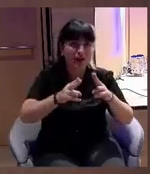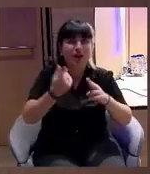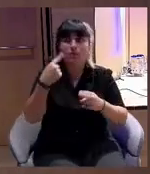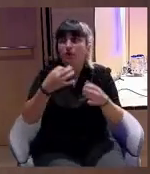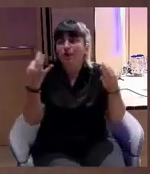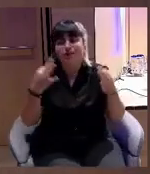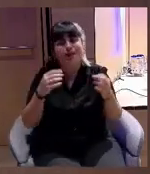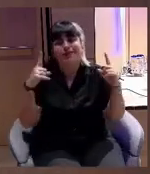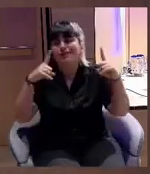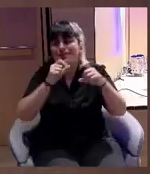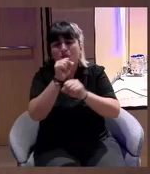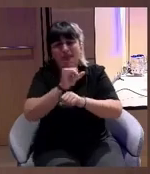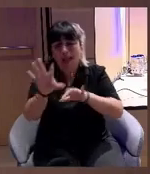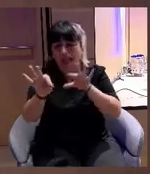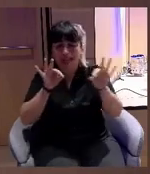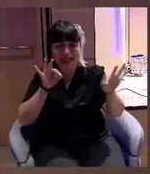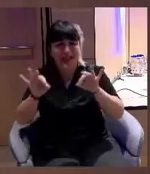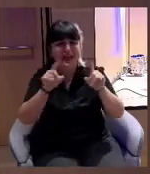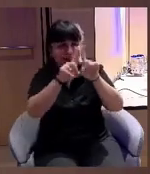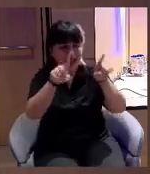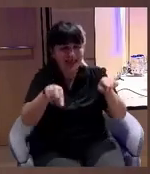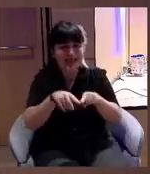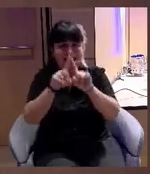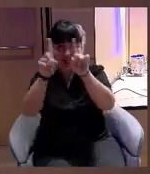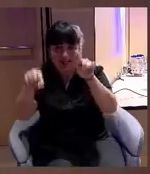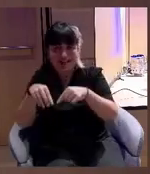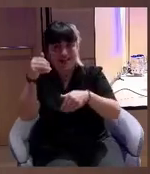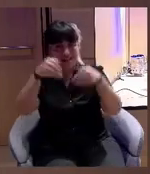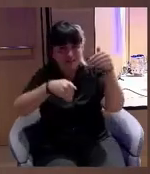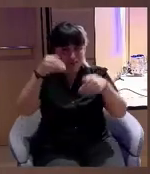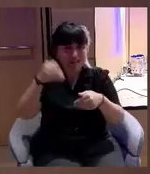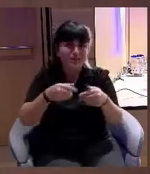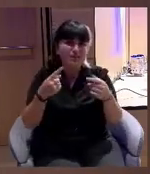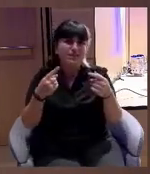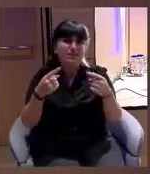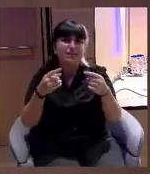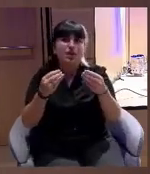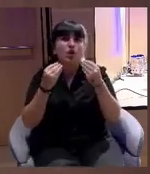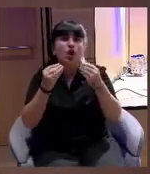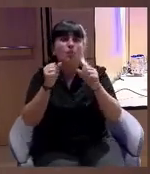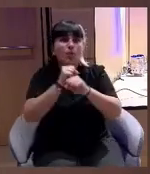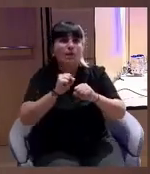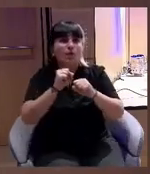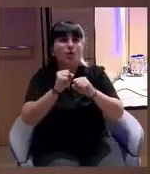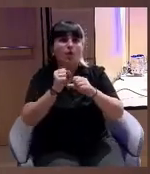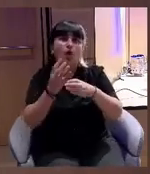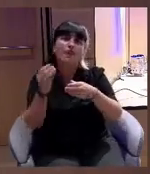las listas nacionales actuales y cómo está conformado el